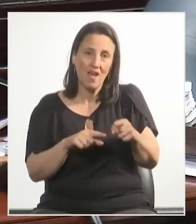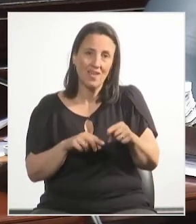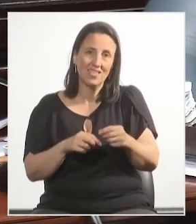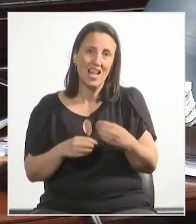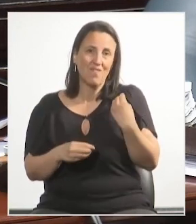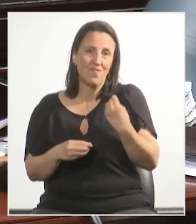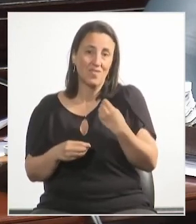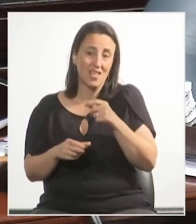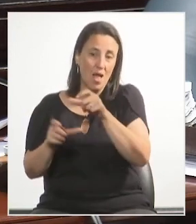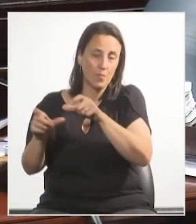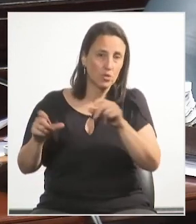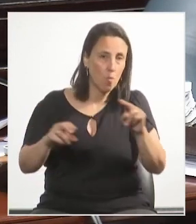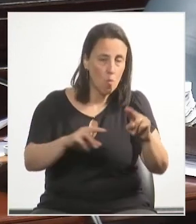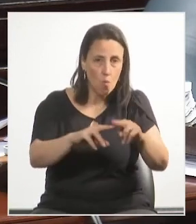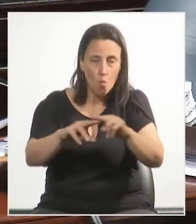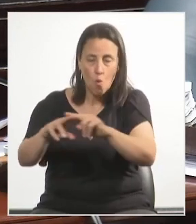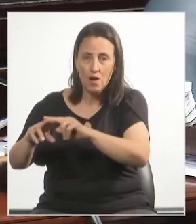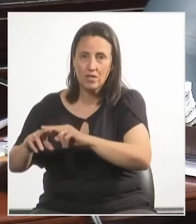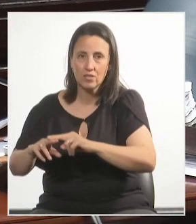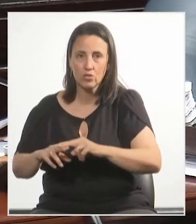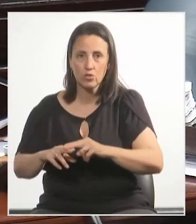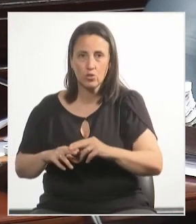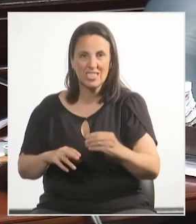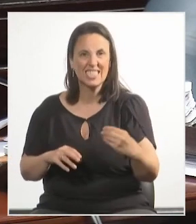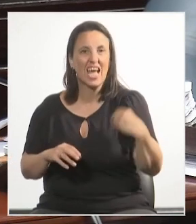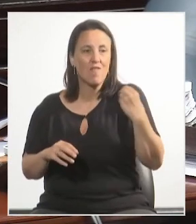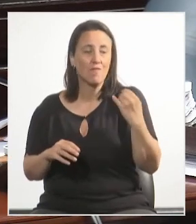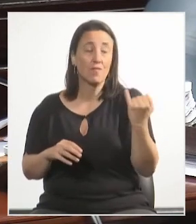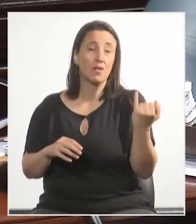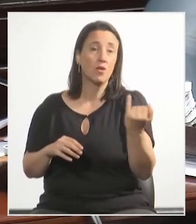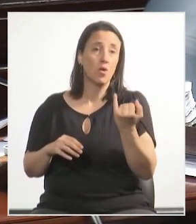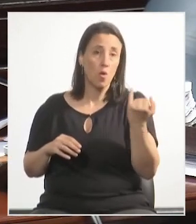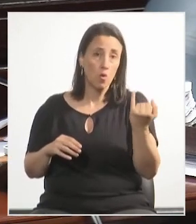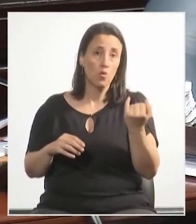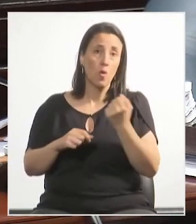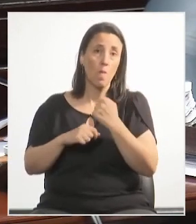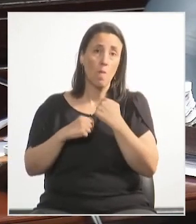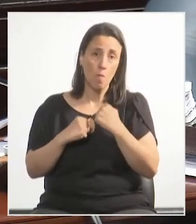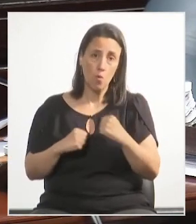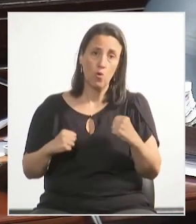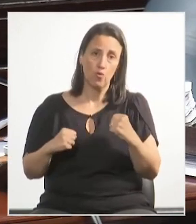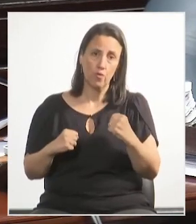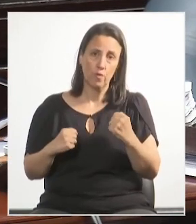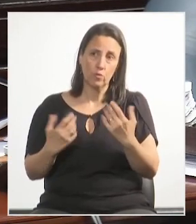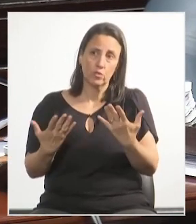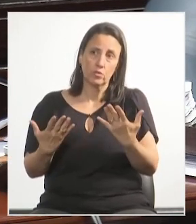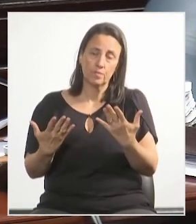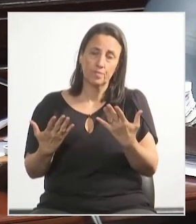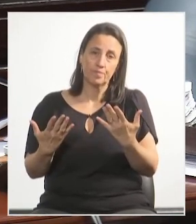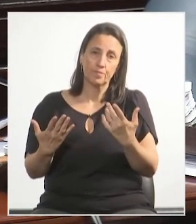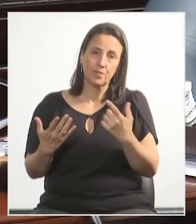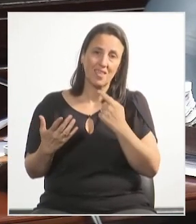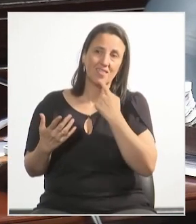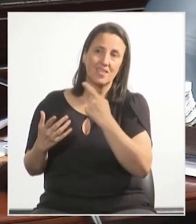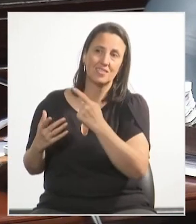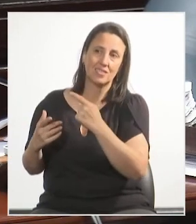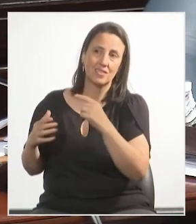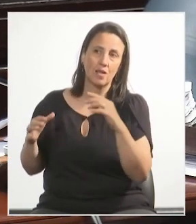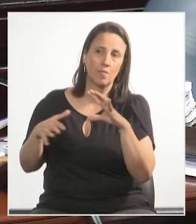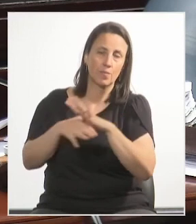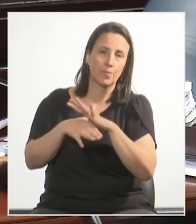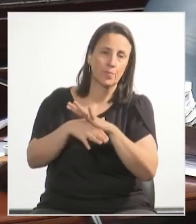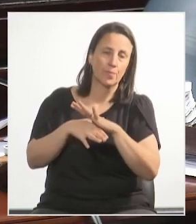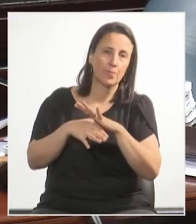muertos? La salvación por los judíos, que podría considerarse una paráfrasis de